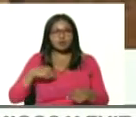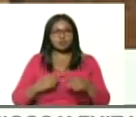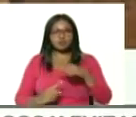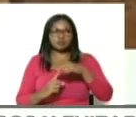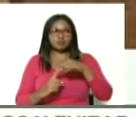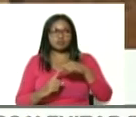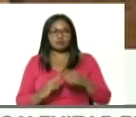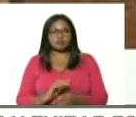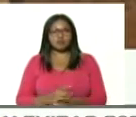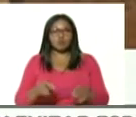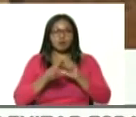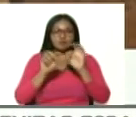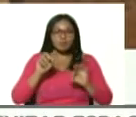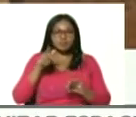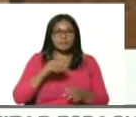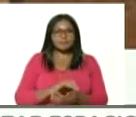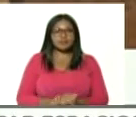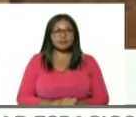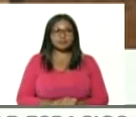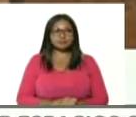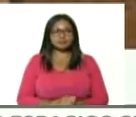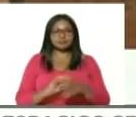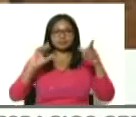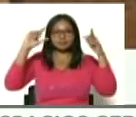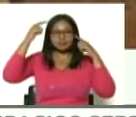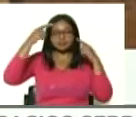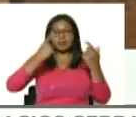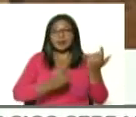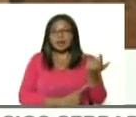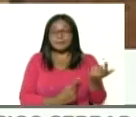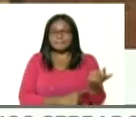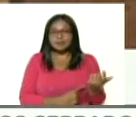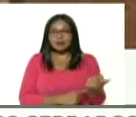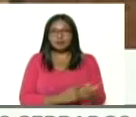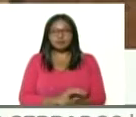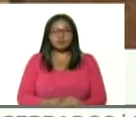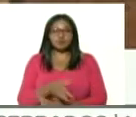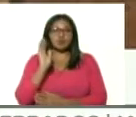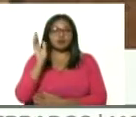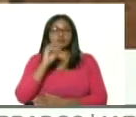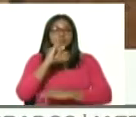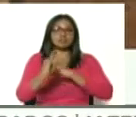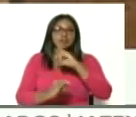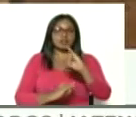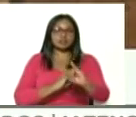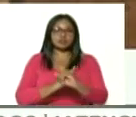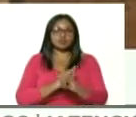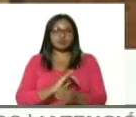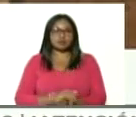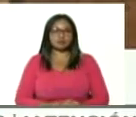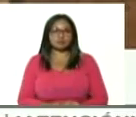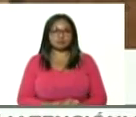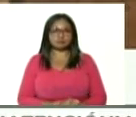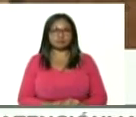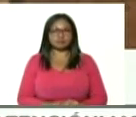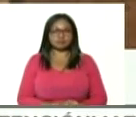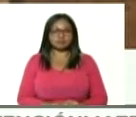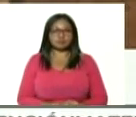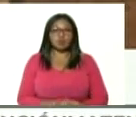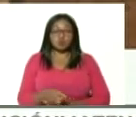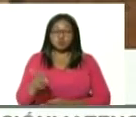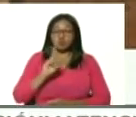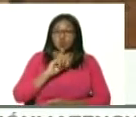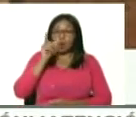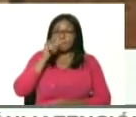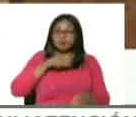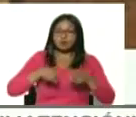el tío Adán, Adán Cormoto Chávez Frías. Ahí está el Congreso Internacional. Adán coordina